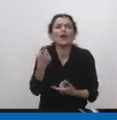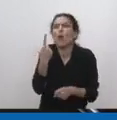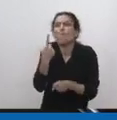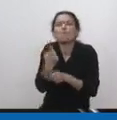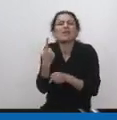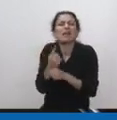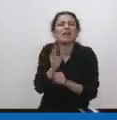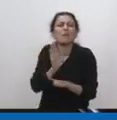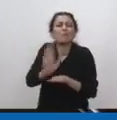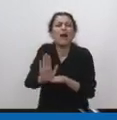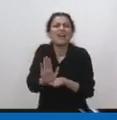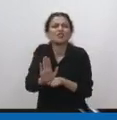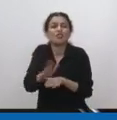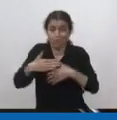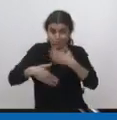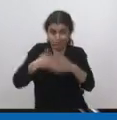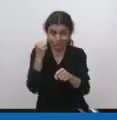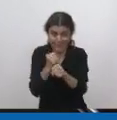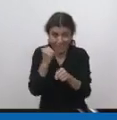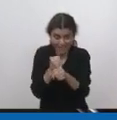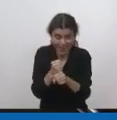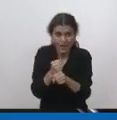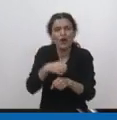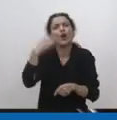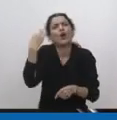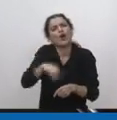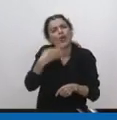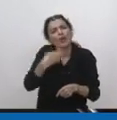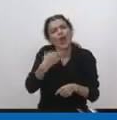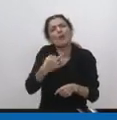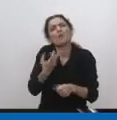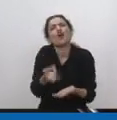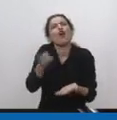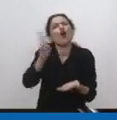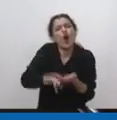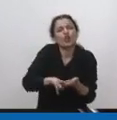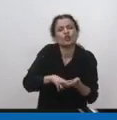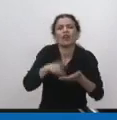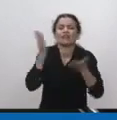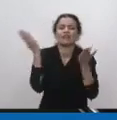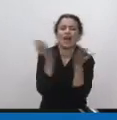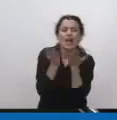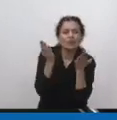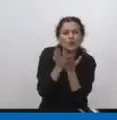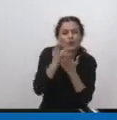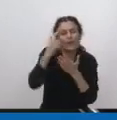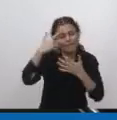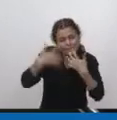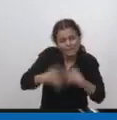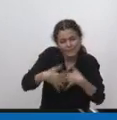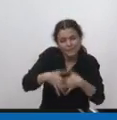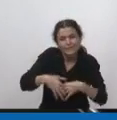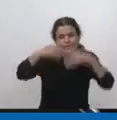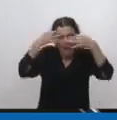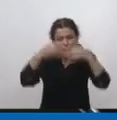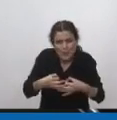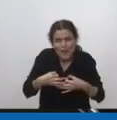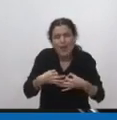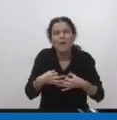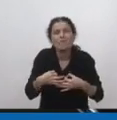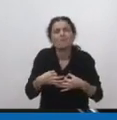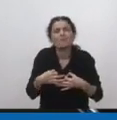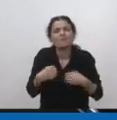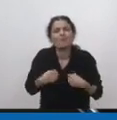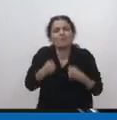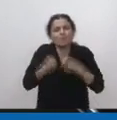primera medida es reformular, estudiar y poner absolutamente toda la